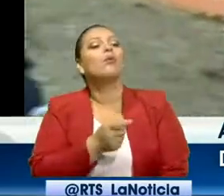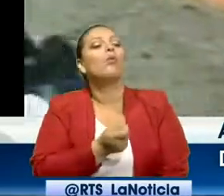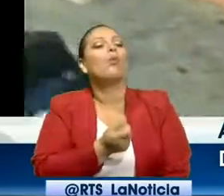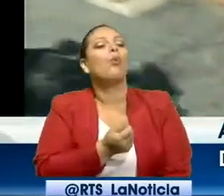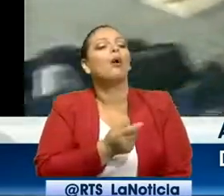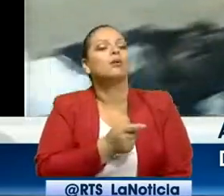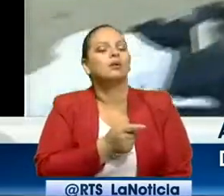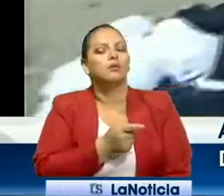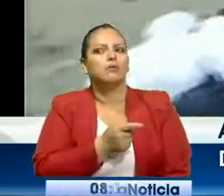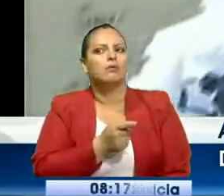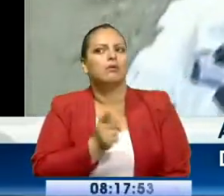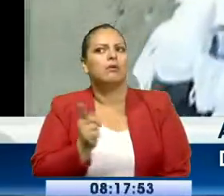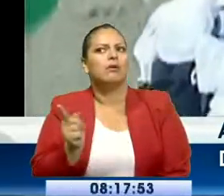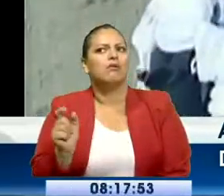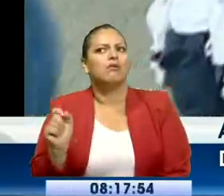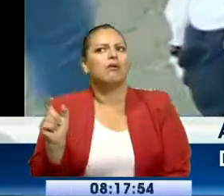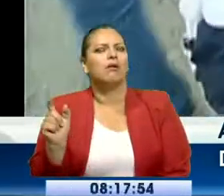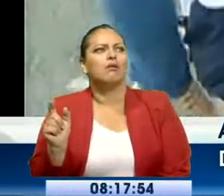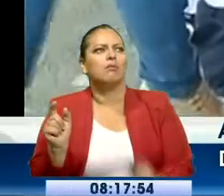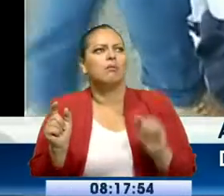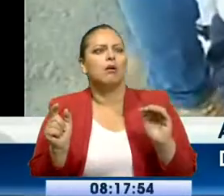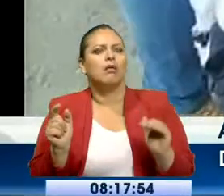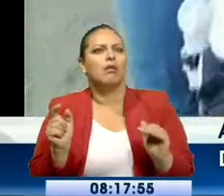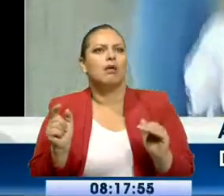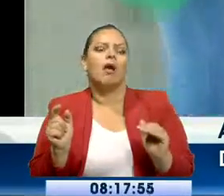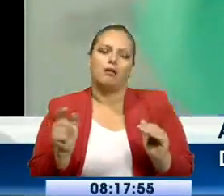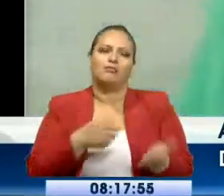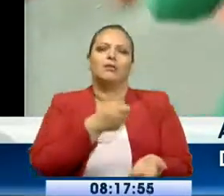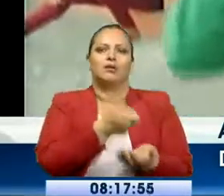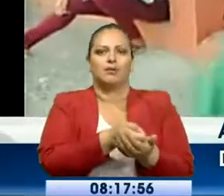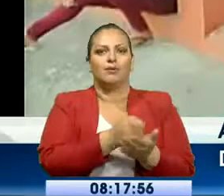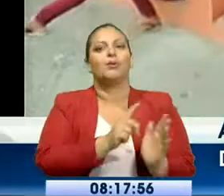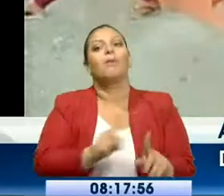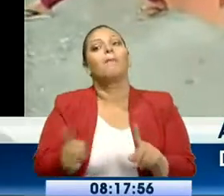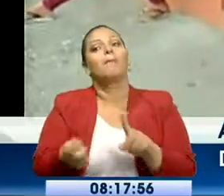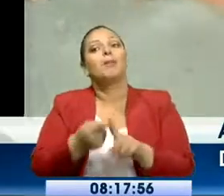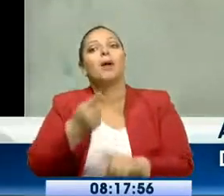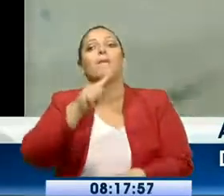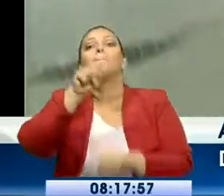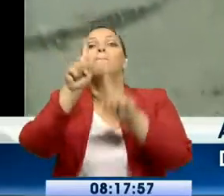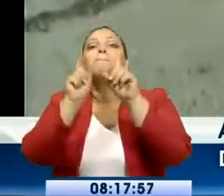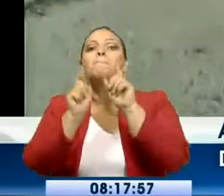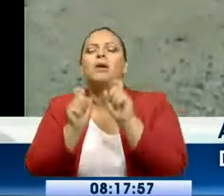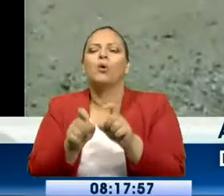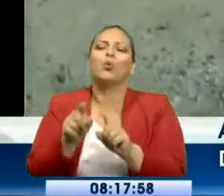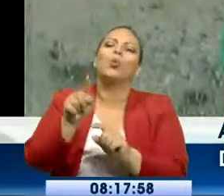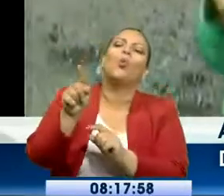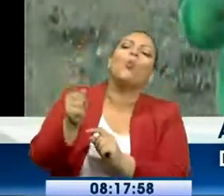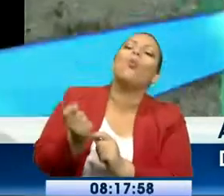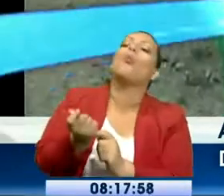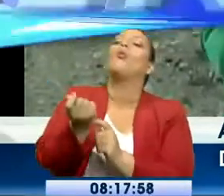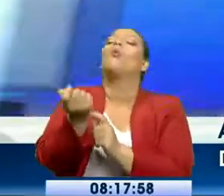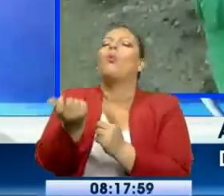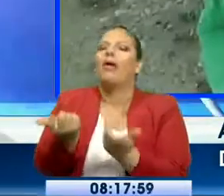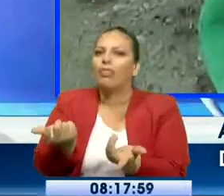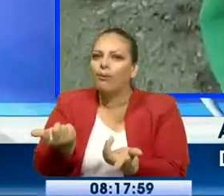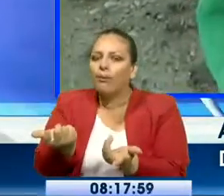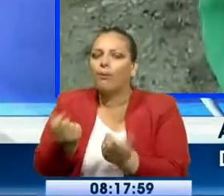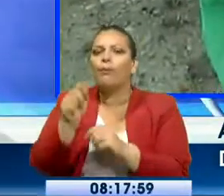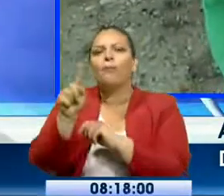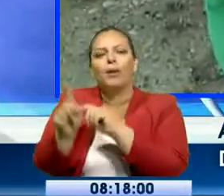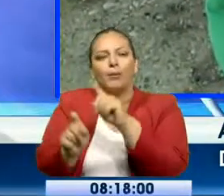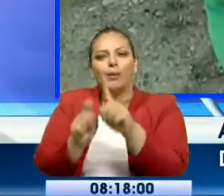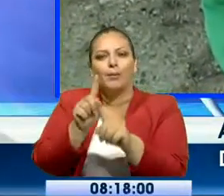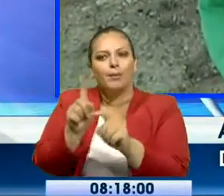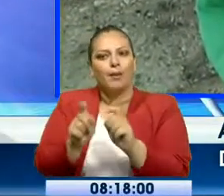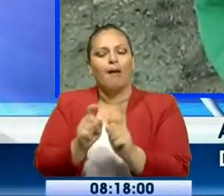le convenga esta información hasta el momento compañeros me voy a quedar aquí para ver qué tal el movimiento sirviendo un